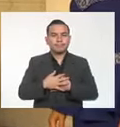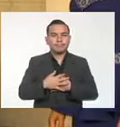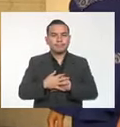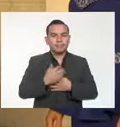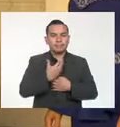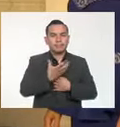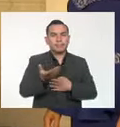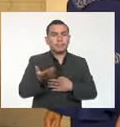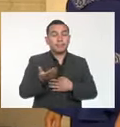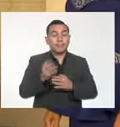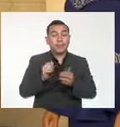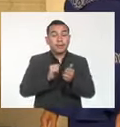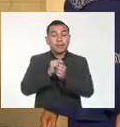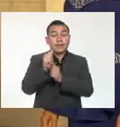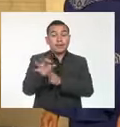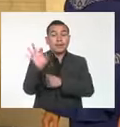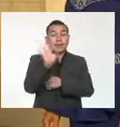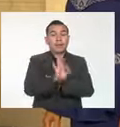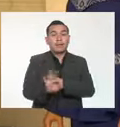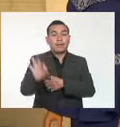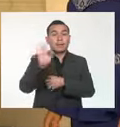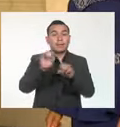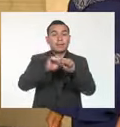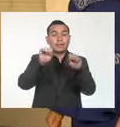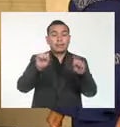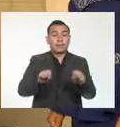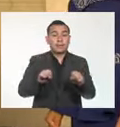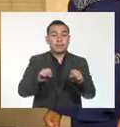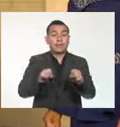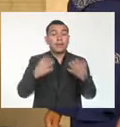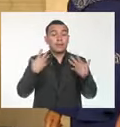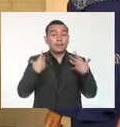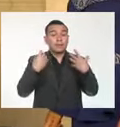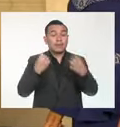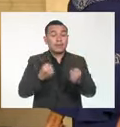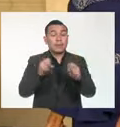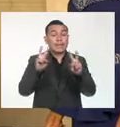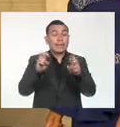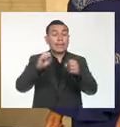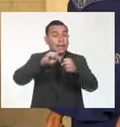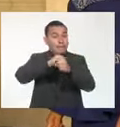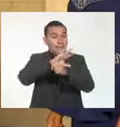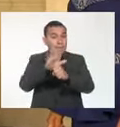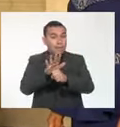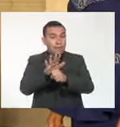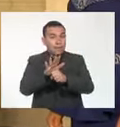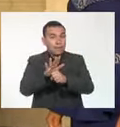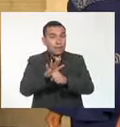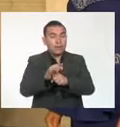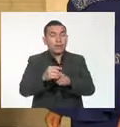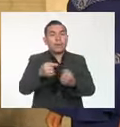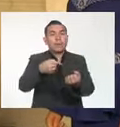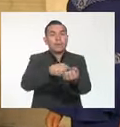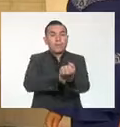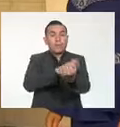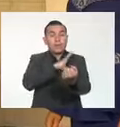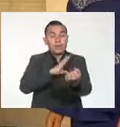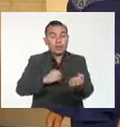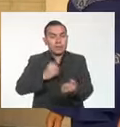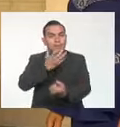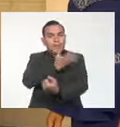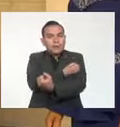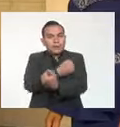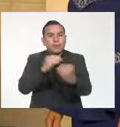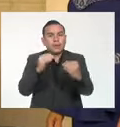Estamos avanzando también en la mejora de nuestro sistema nacional de salud, no solo en la pandemia, no solo en el Hospital El Salvador, no solo en la vacunación,